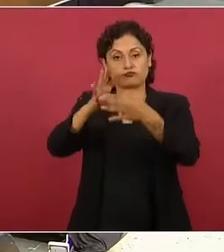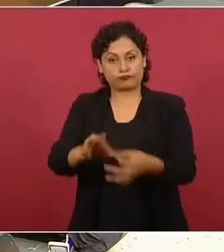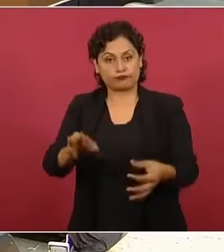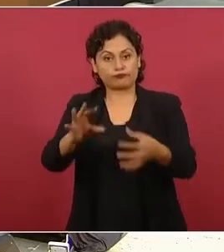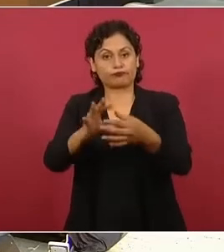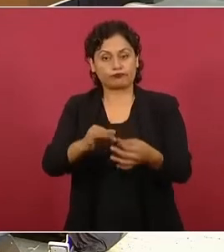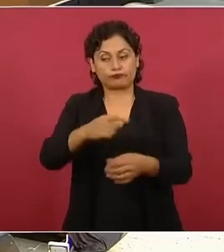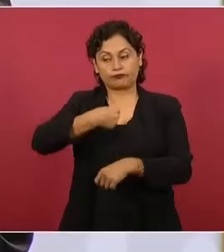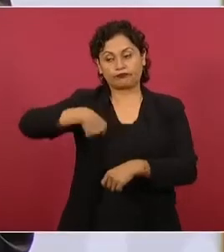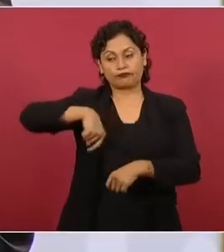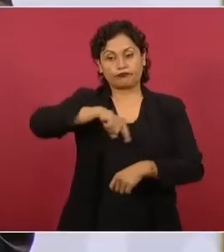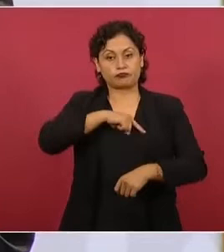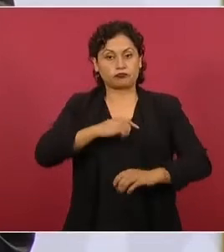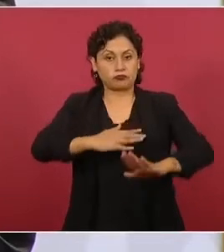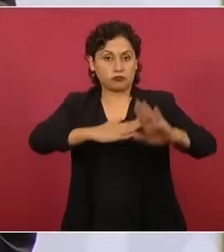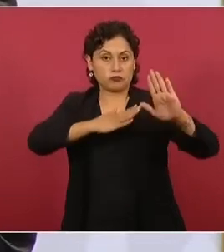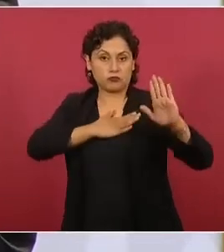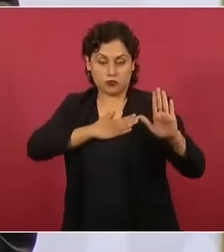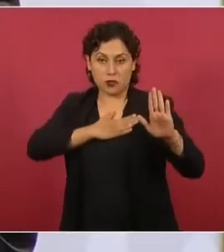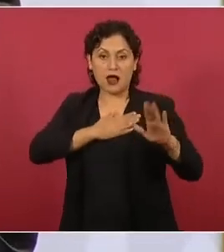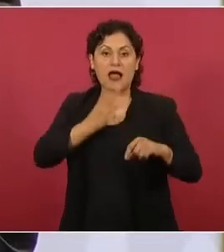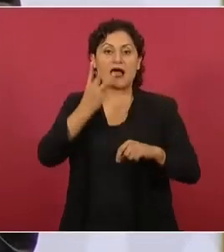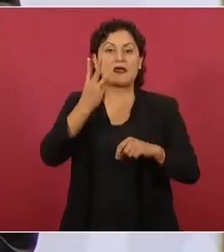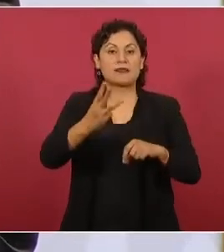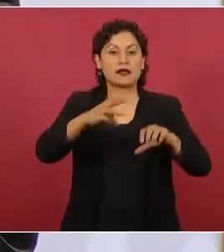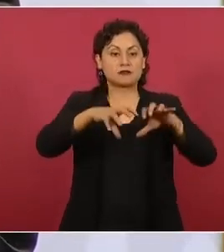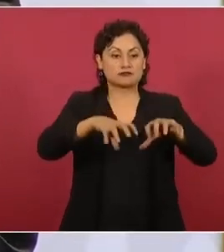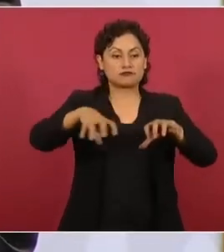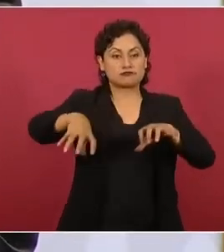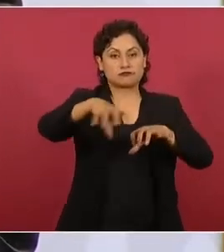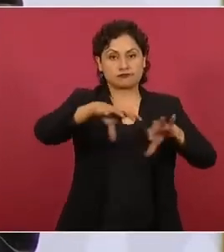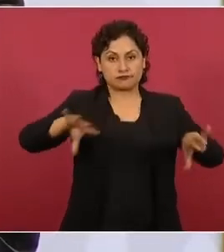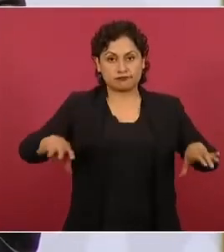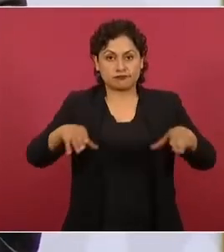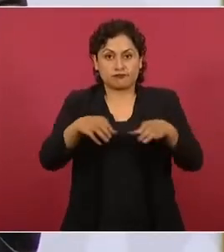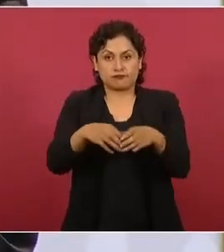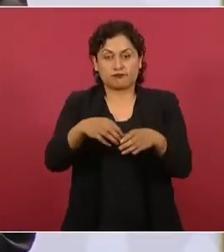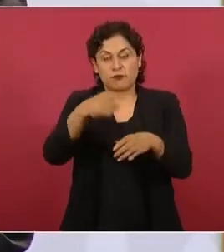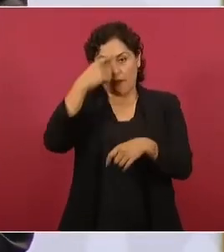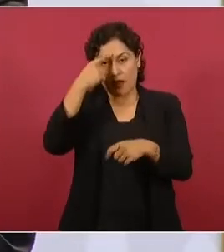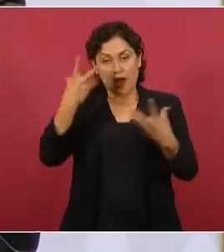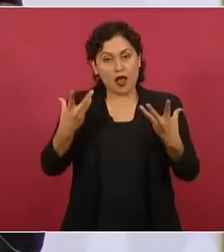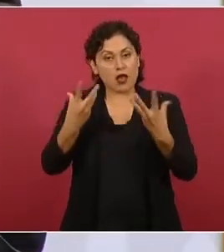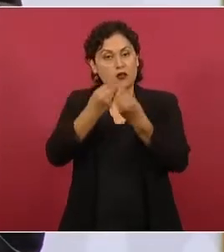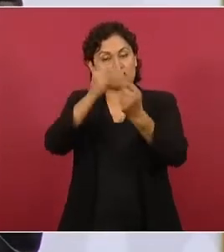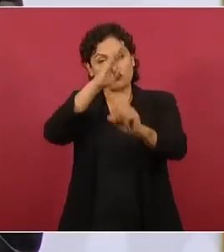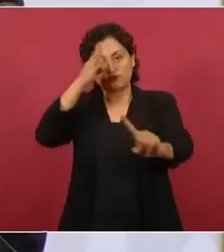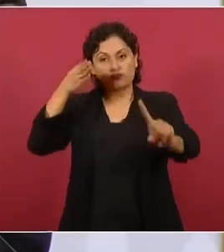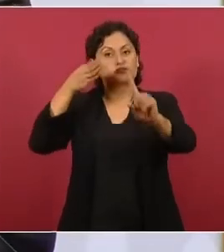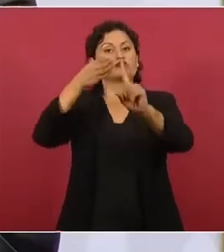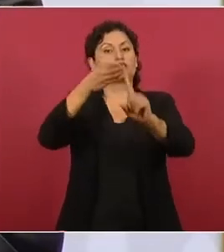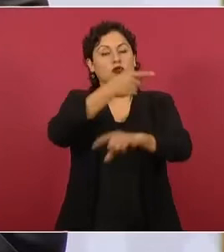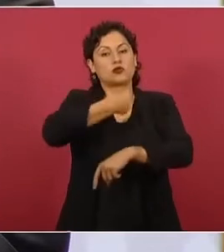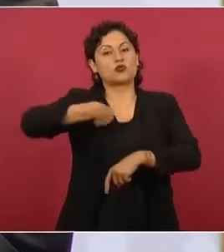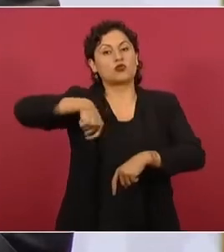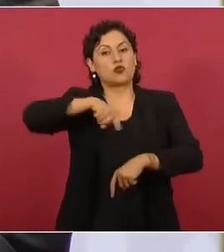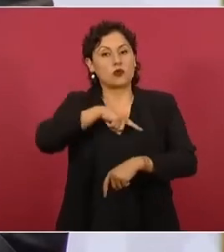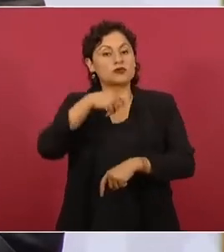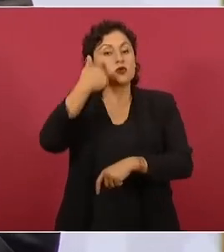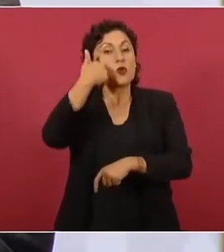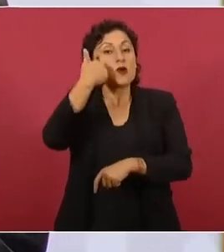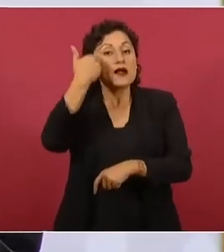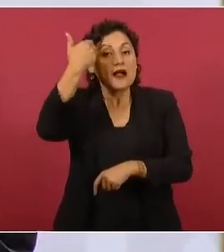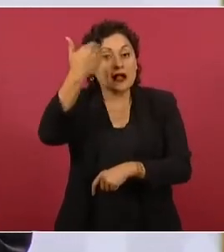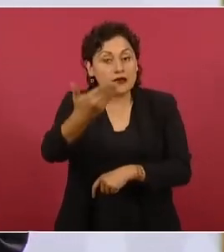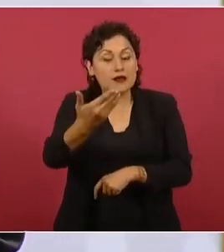el tripartismo, al dar cauce adecuado a nuestras inquietudes y propuestas en torno a